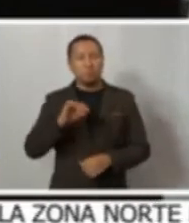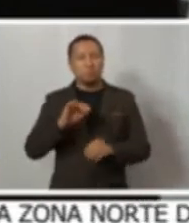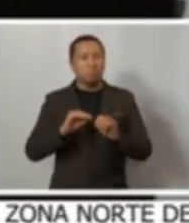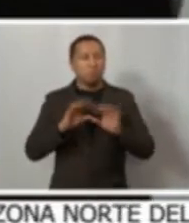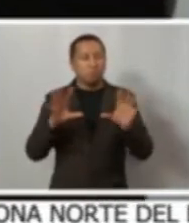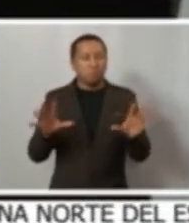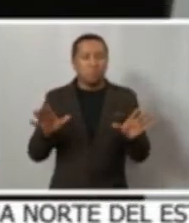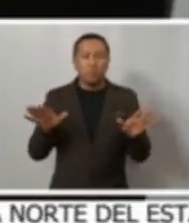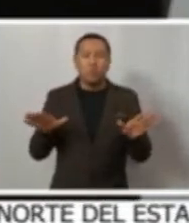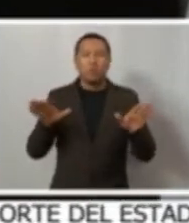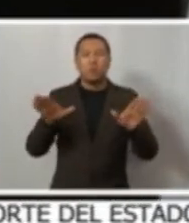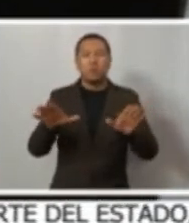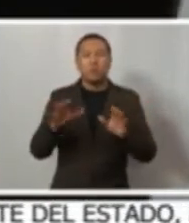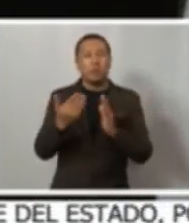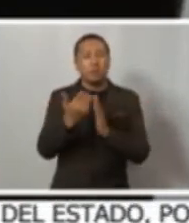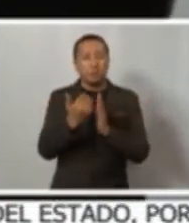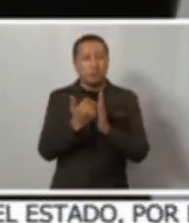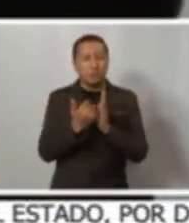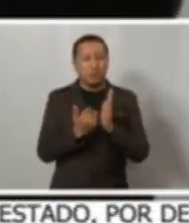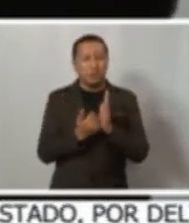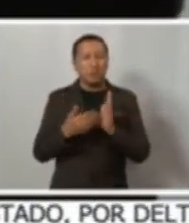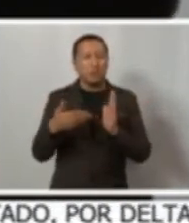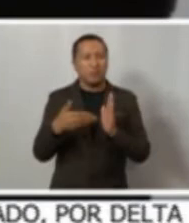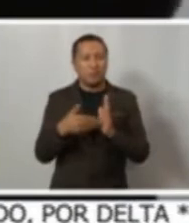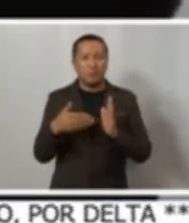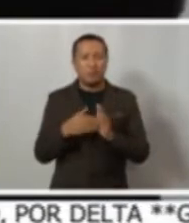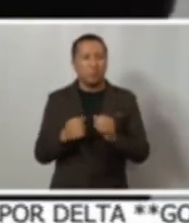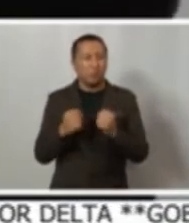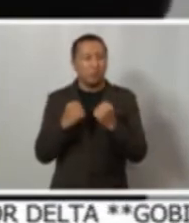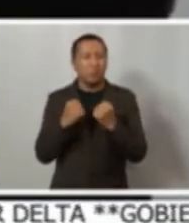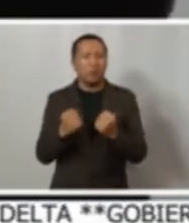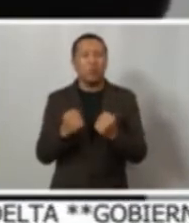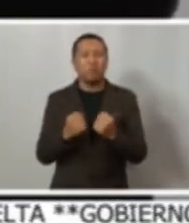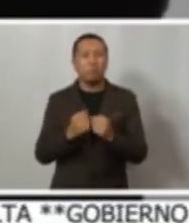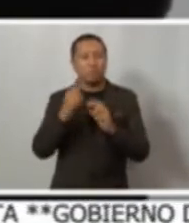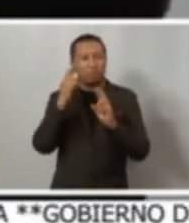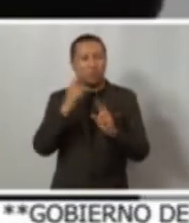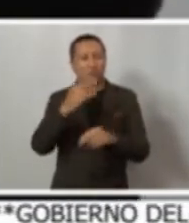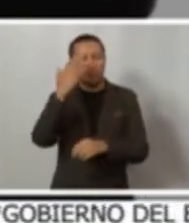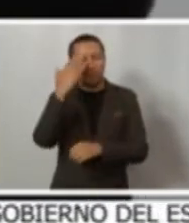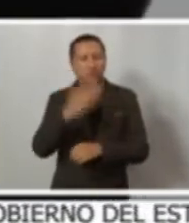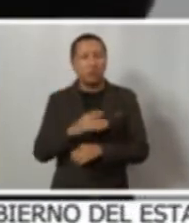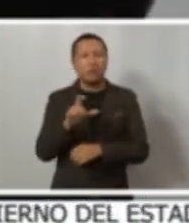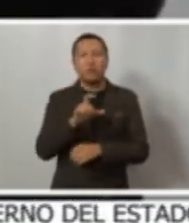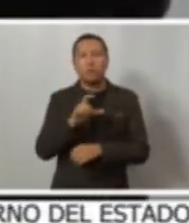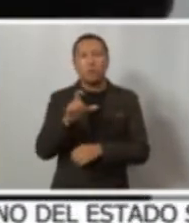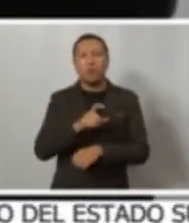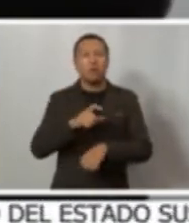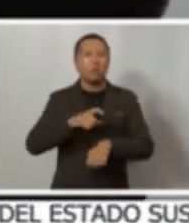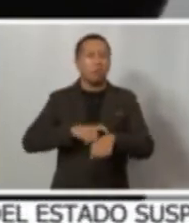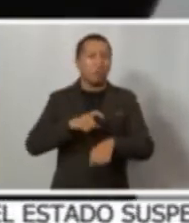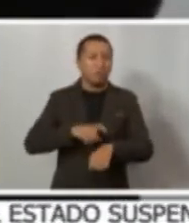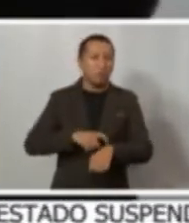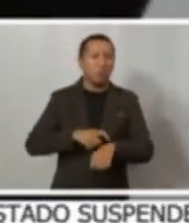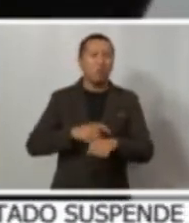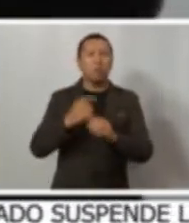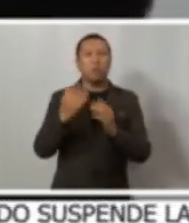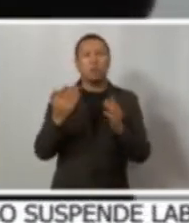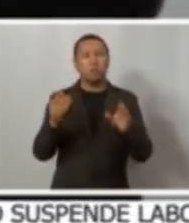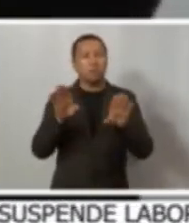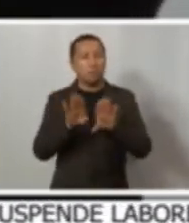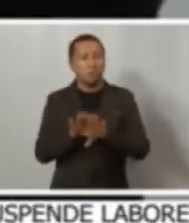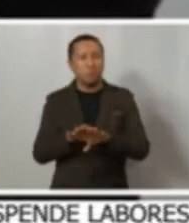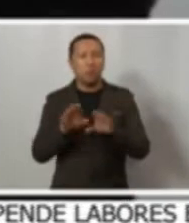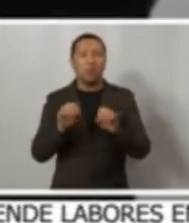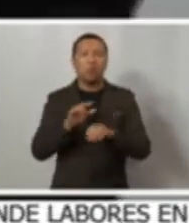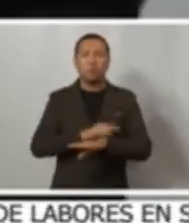aeropuerto tiene un protocolo muy sólido, tiene un protocolo que establece en qué momento dejar de recibir vuelos o impedir el despegue de